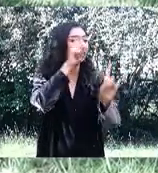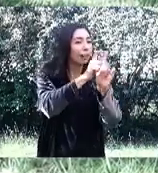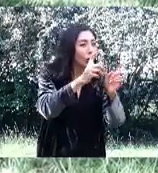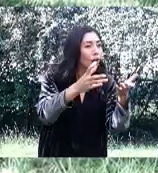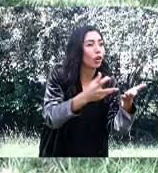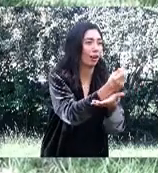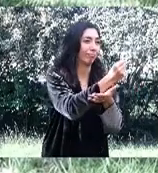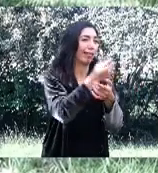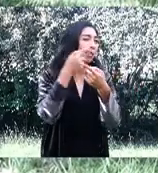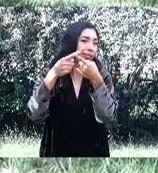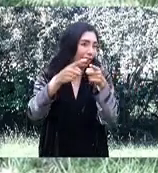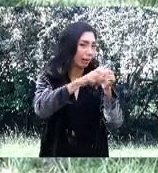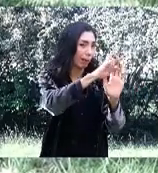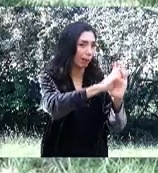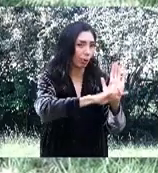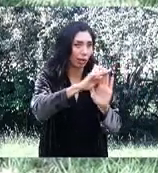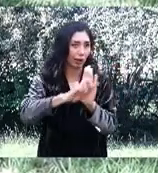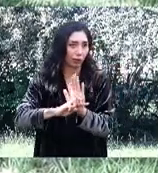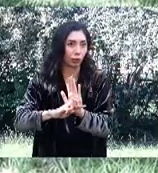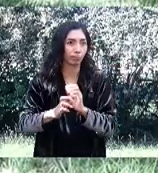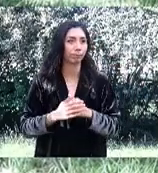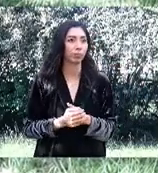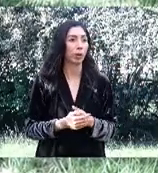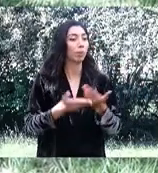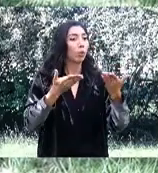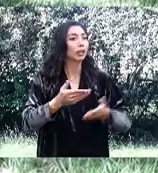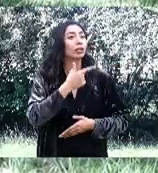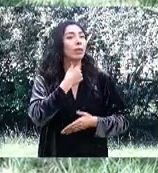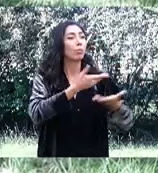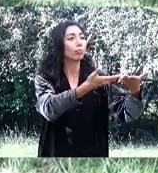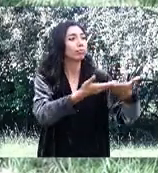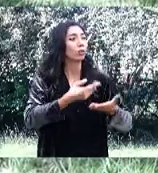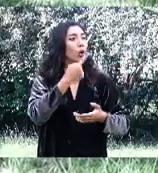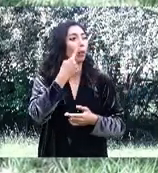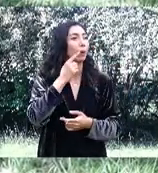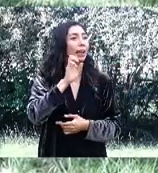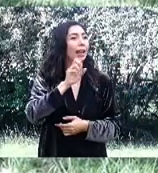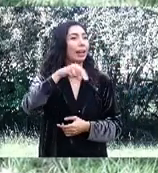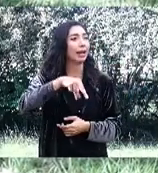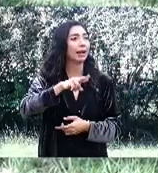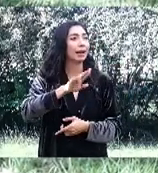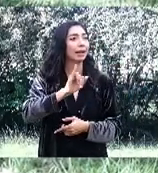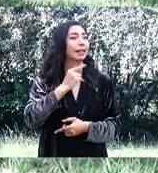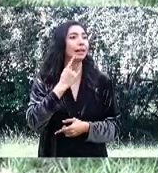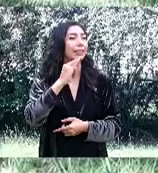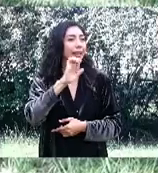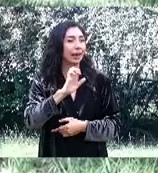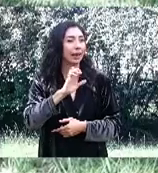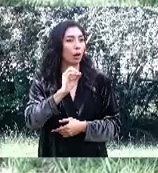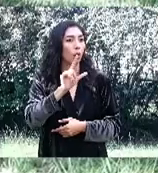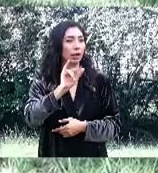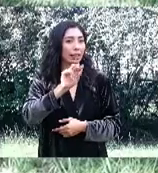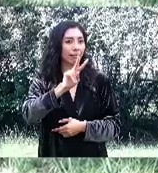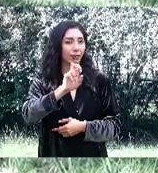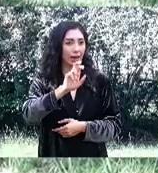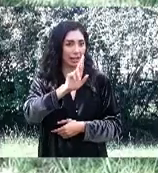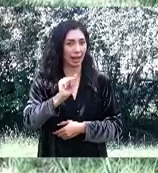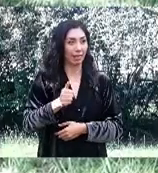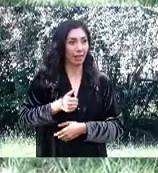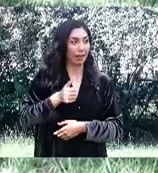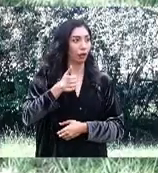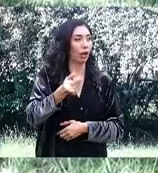diversos proyectos por eso queremos invitar a Enrique Rivera director ejecutivo de la de la fundación